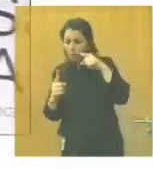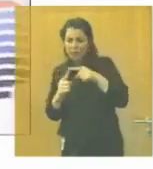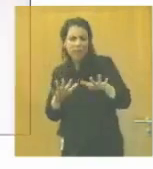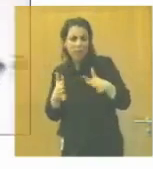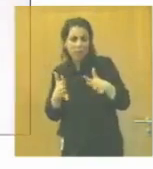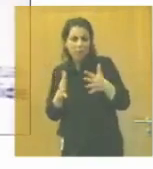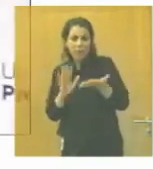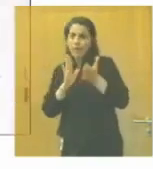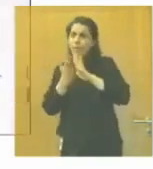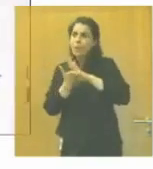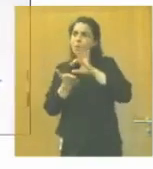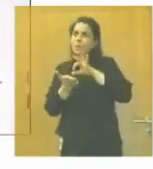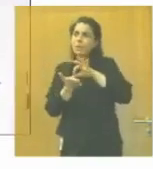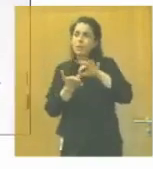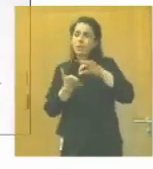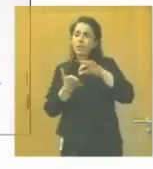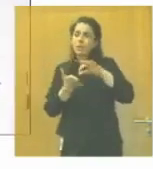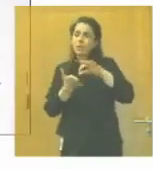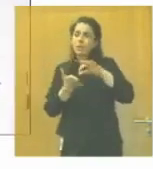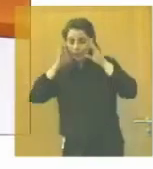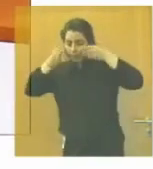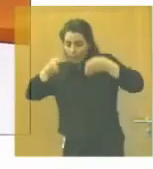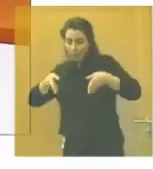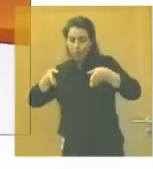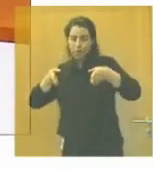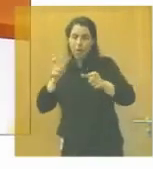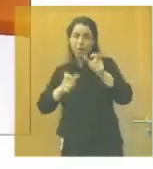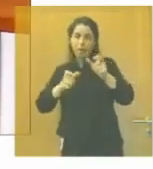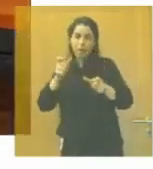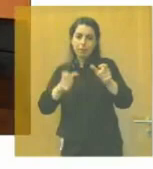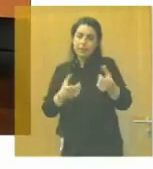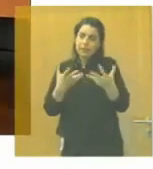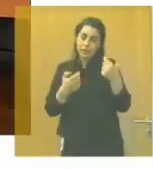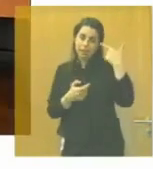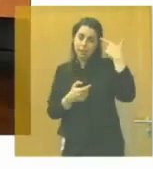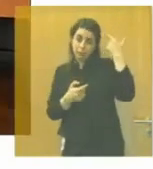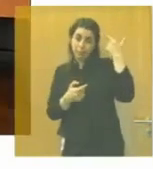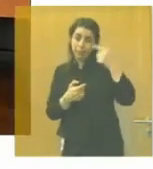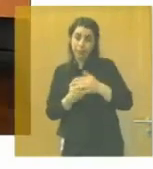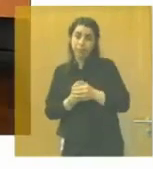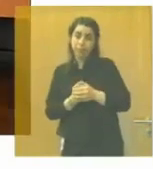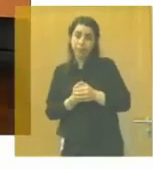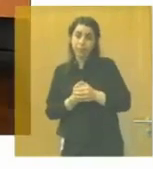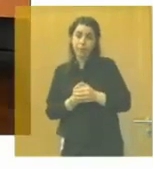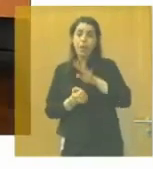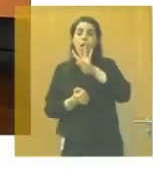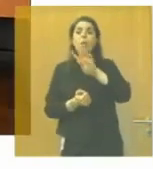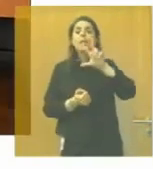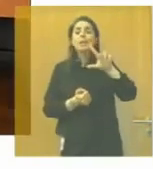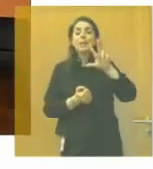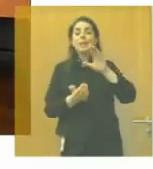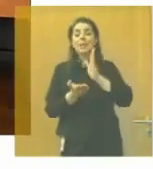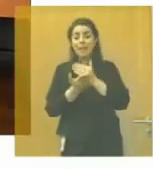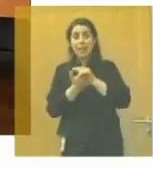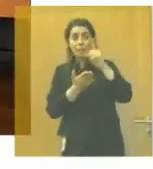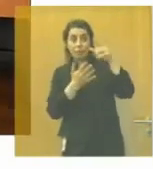salud atienden a las personas con pensamientos e impulsos suicidas. Se encuentra en 43 estados de Estados Unidos y se